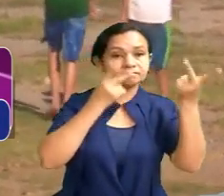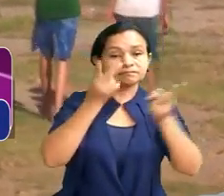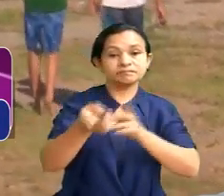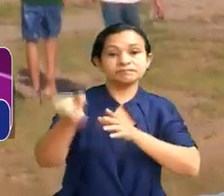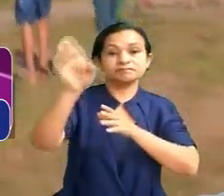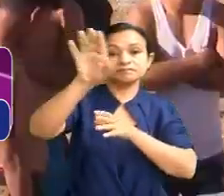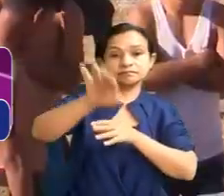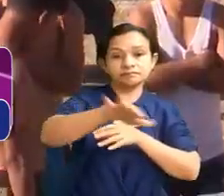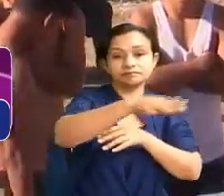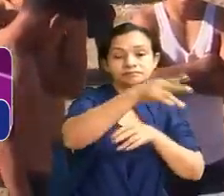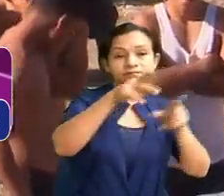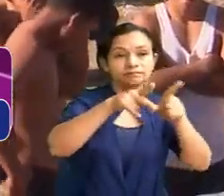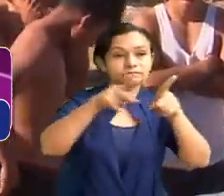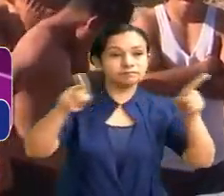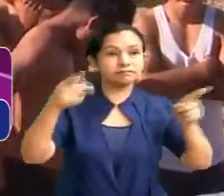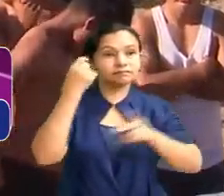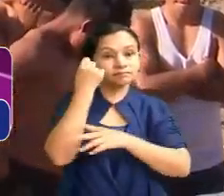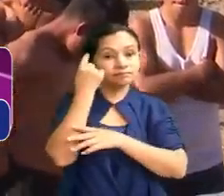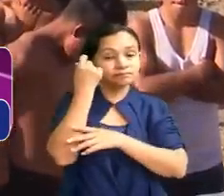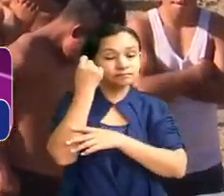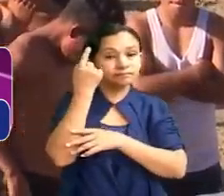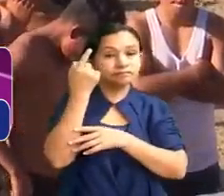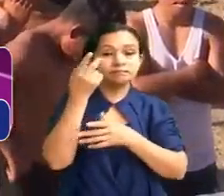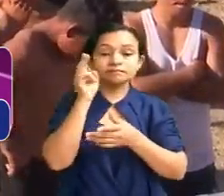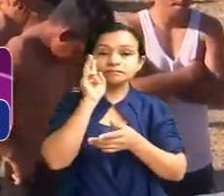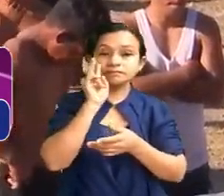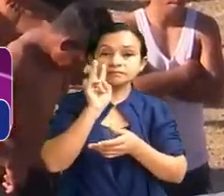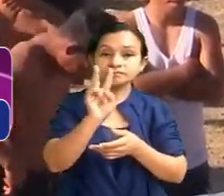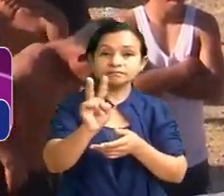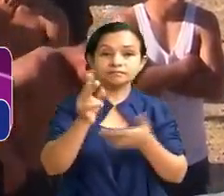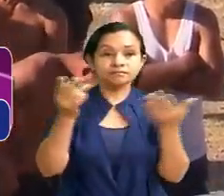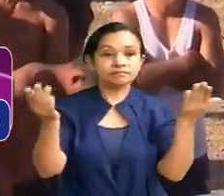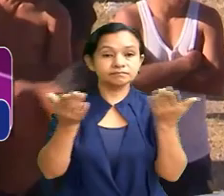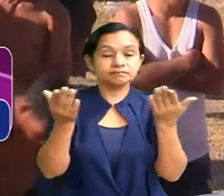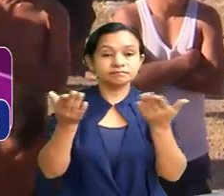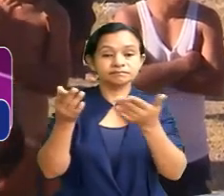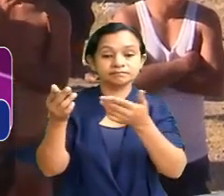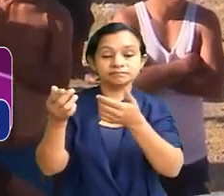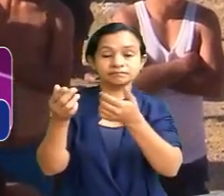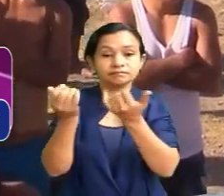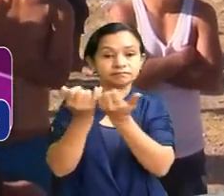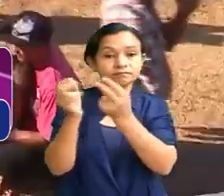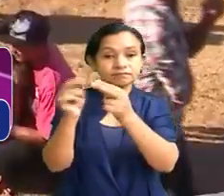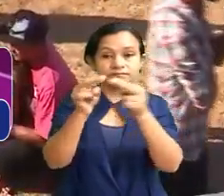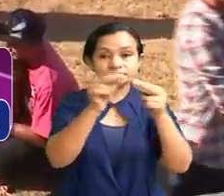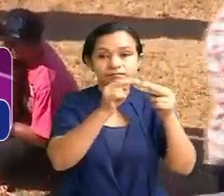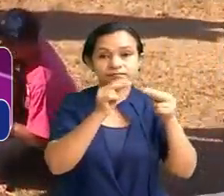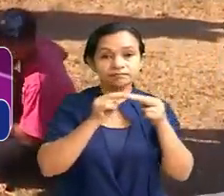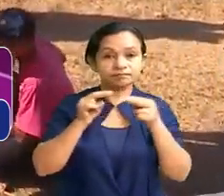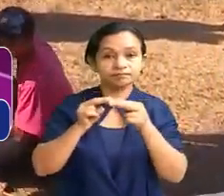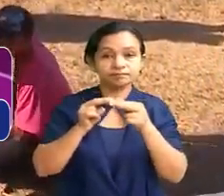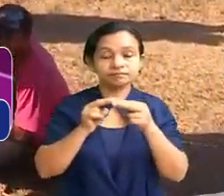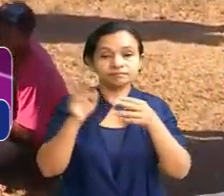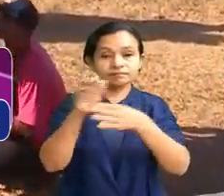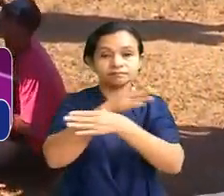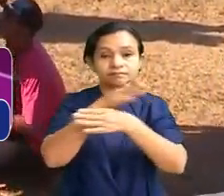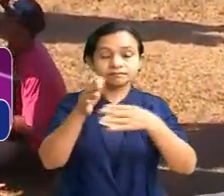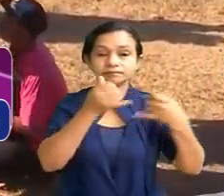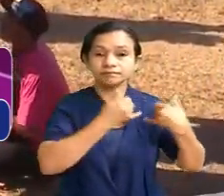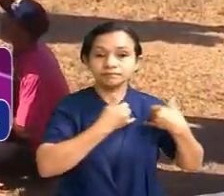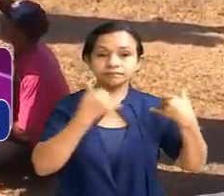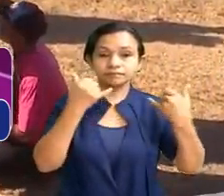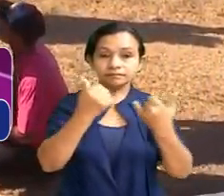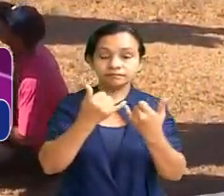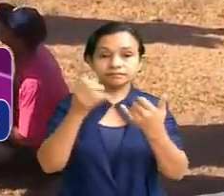y entender esa dinámica a partir de esa perspectiva de articulación interinstitucional porque allí ya